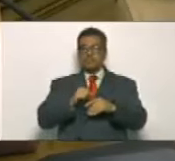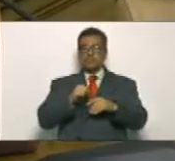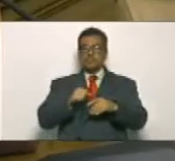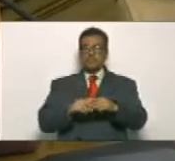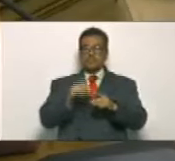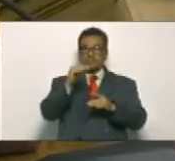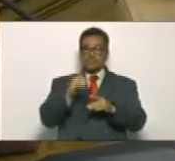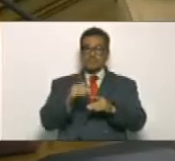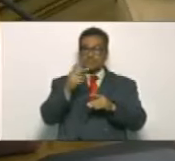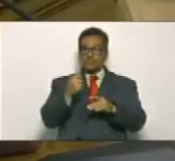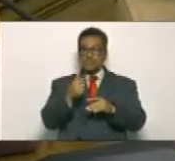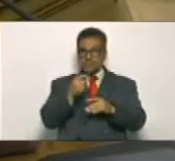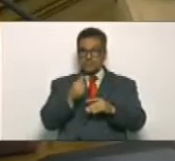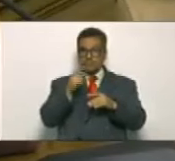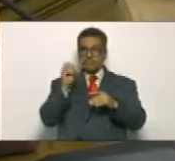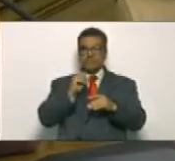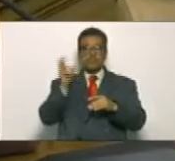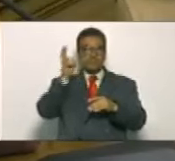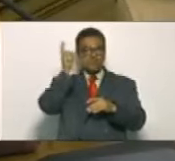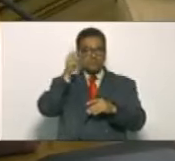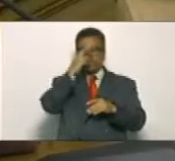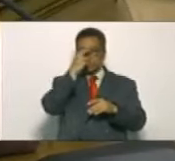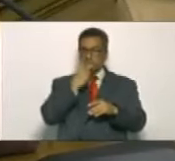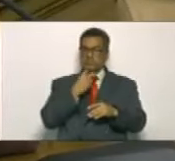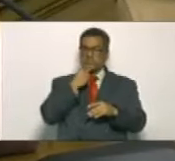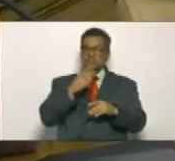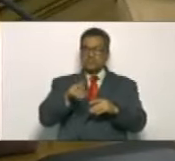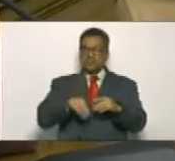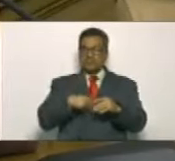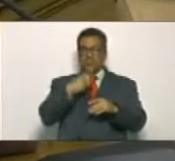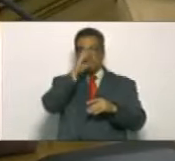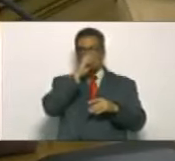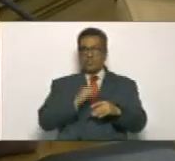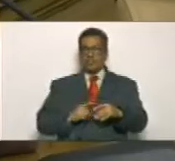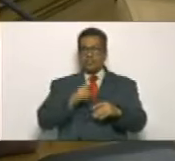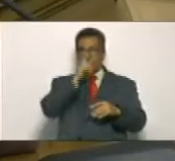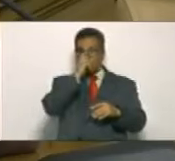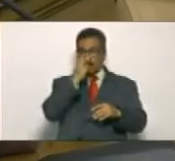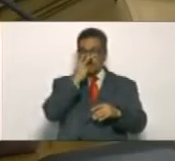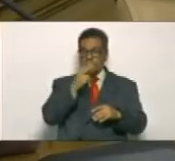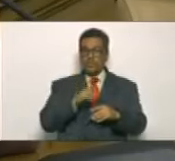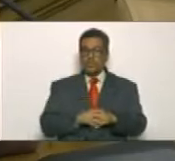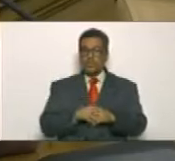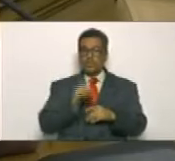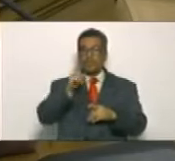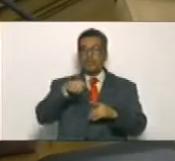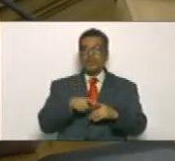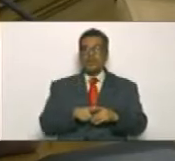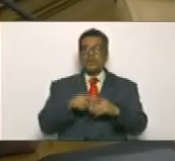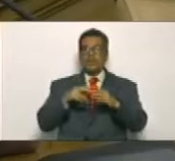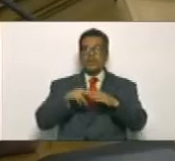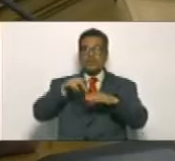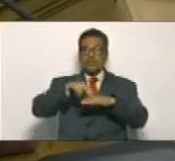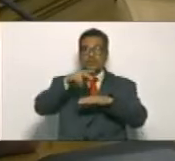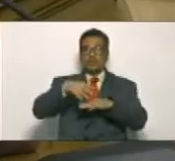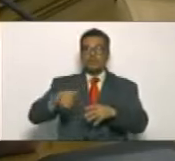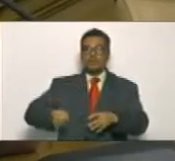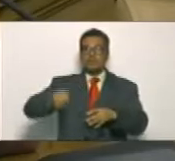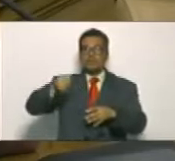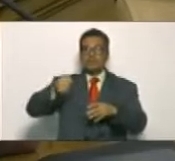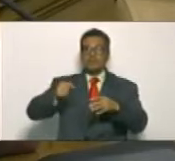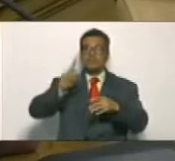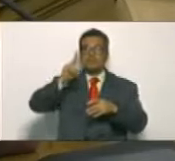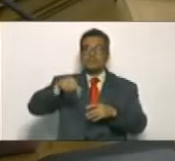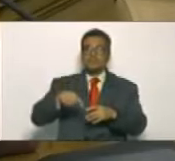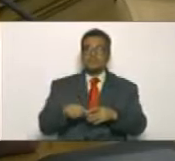musculoesquelética, baja talla, sordas, sordociegas y con discapacidad visual, así como estribos, escalones y agarraderas.